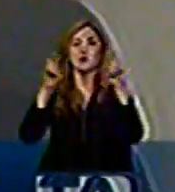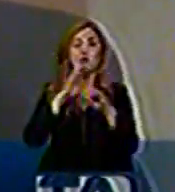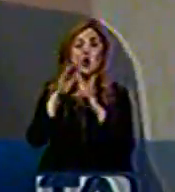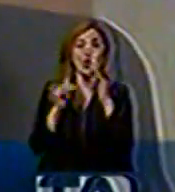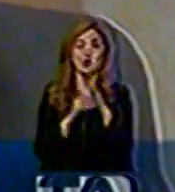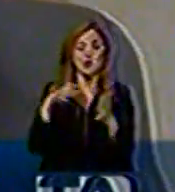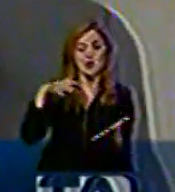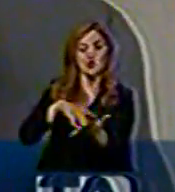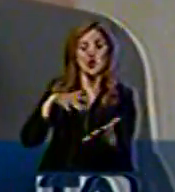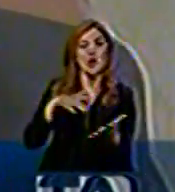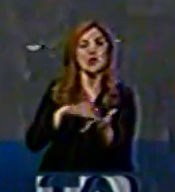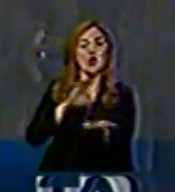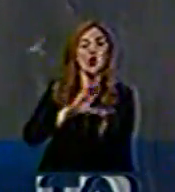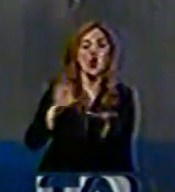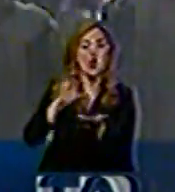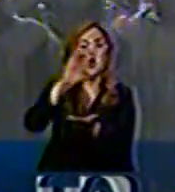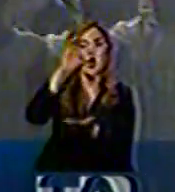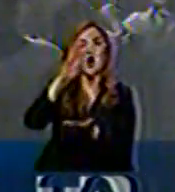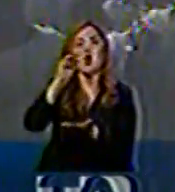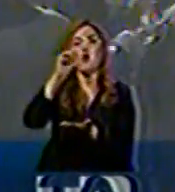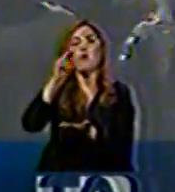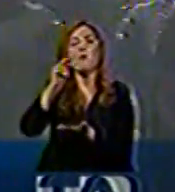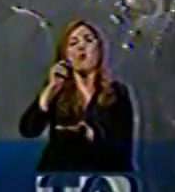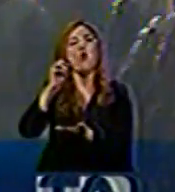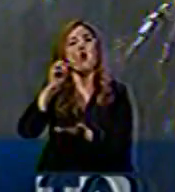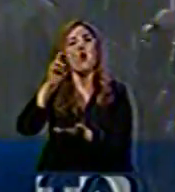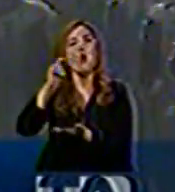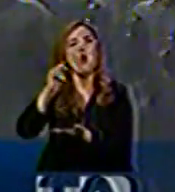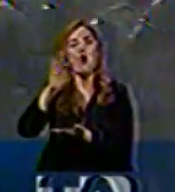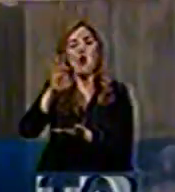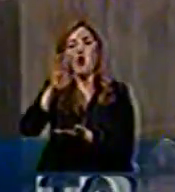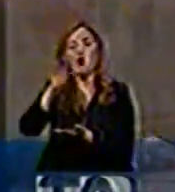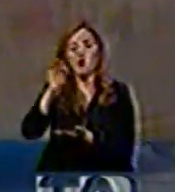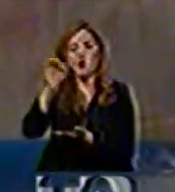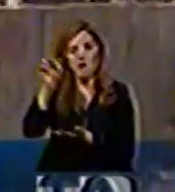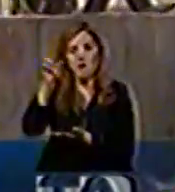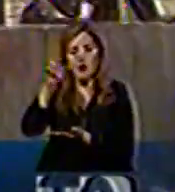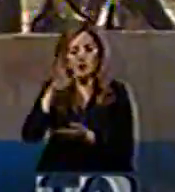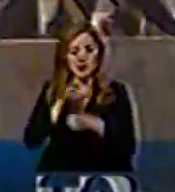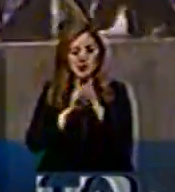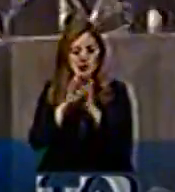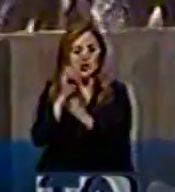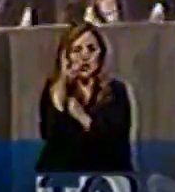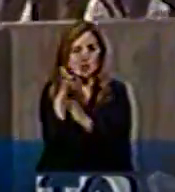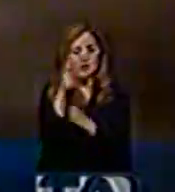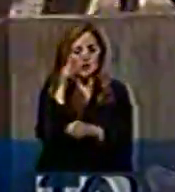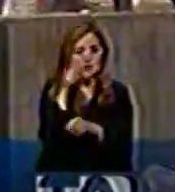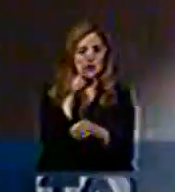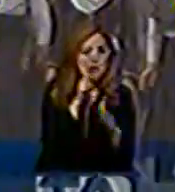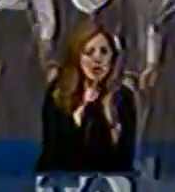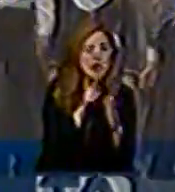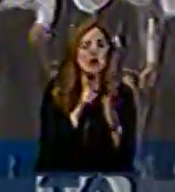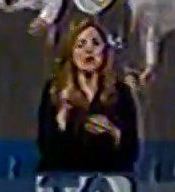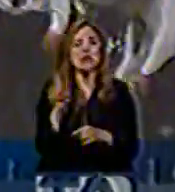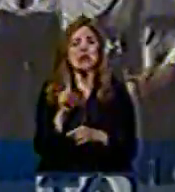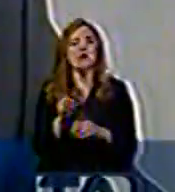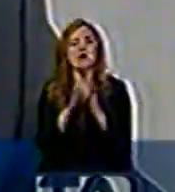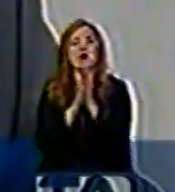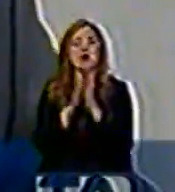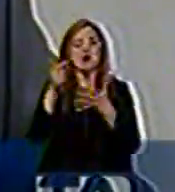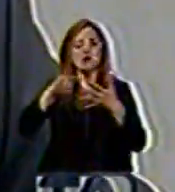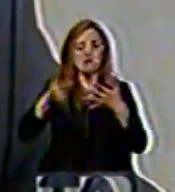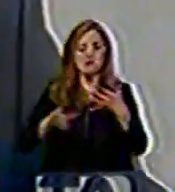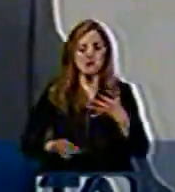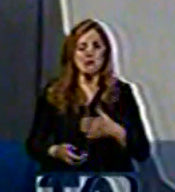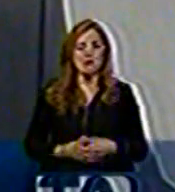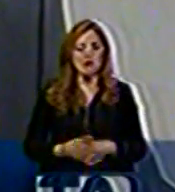contra de los estudiantes del Colegio Montúfar en 2015. La Fiscalía se abstuvo de acusarlos y entonces llegaron los pedidos. Tanto